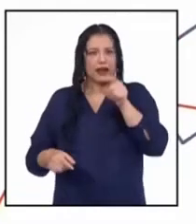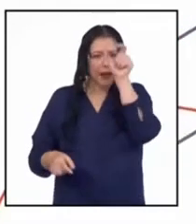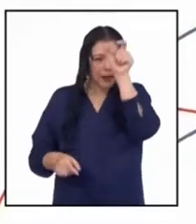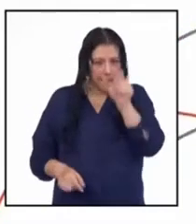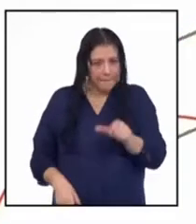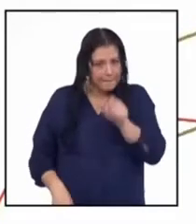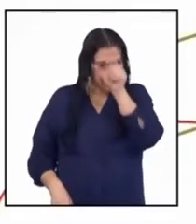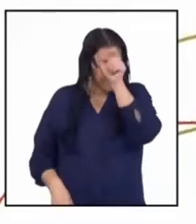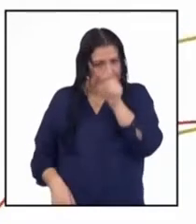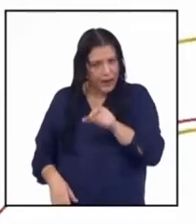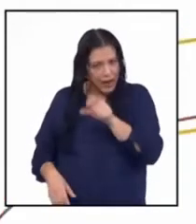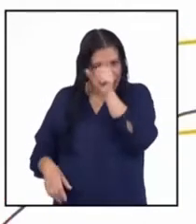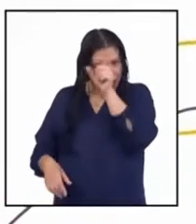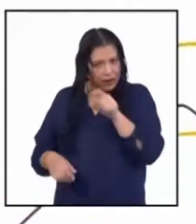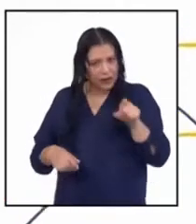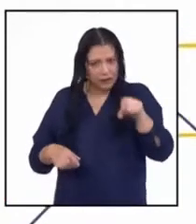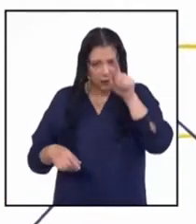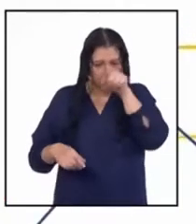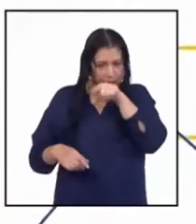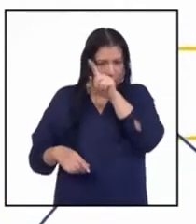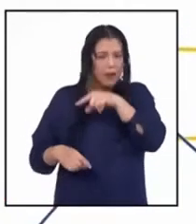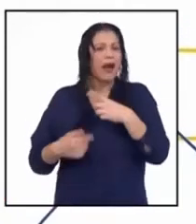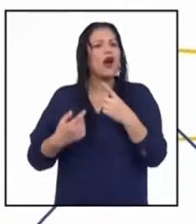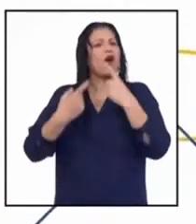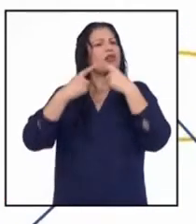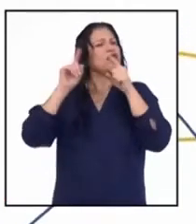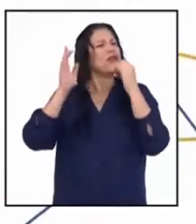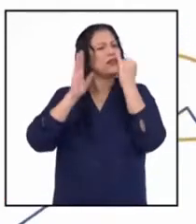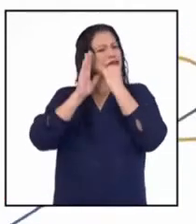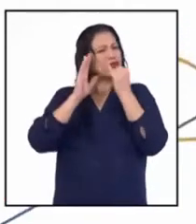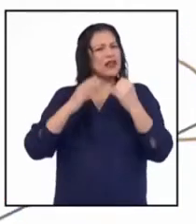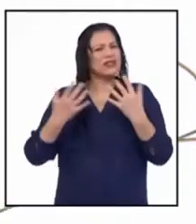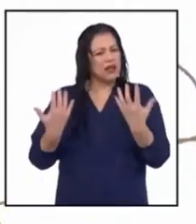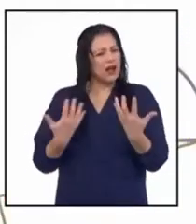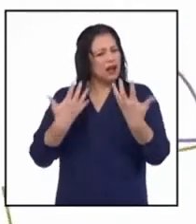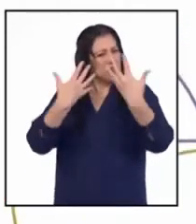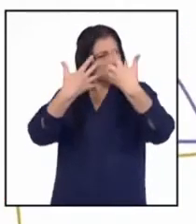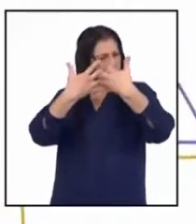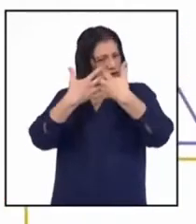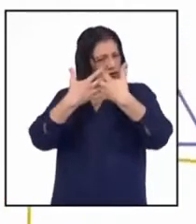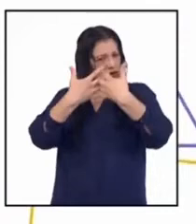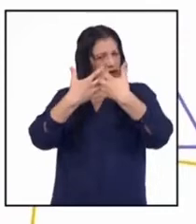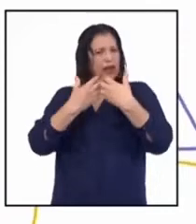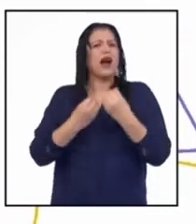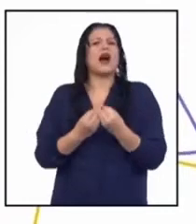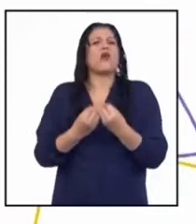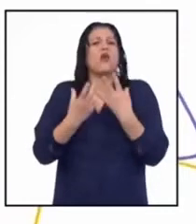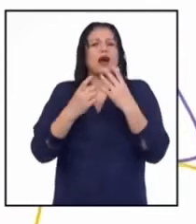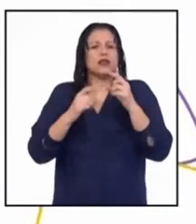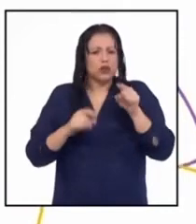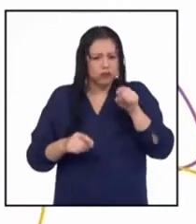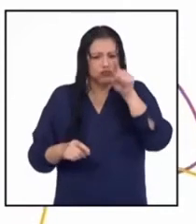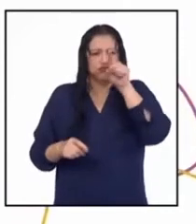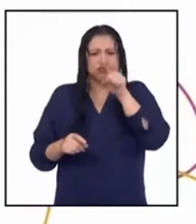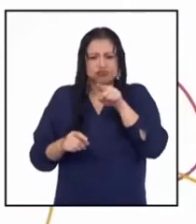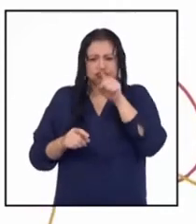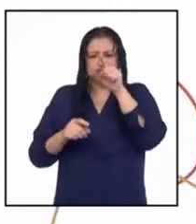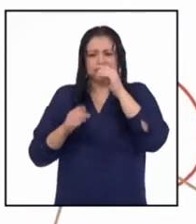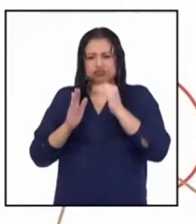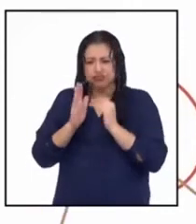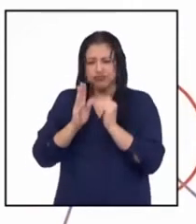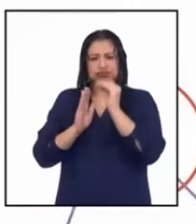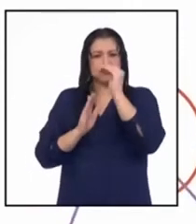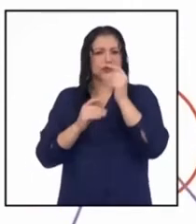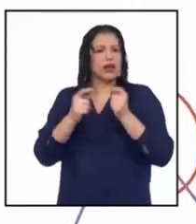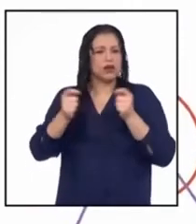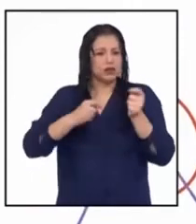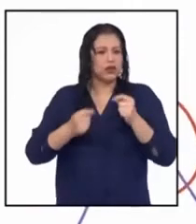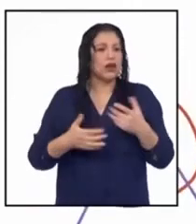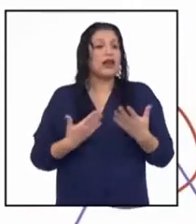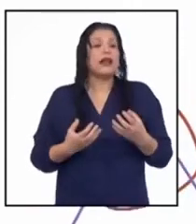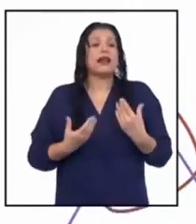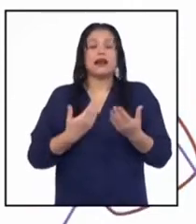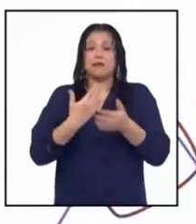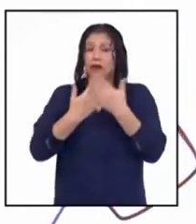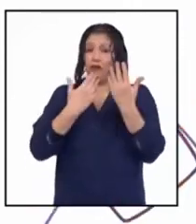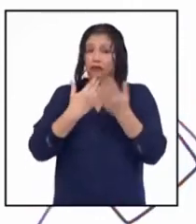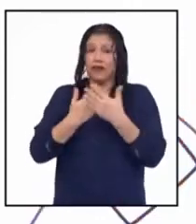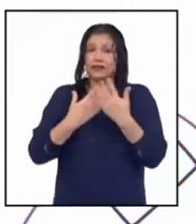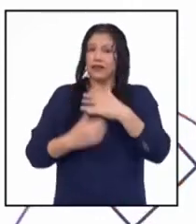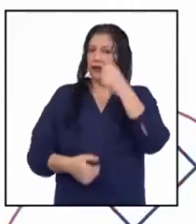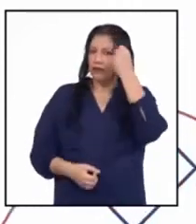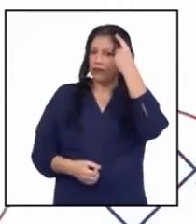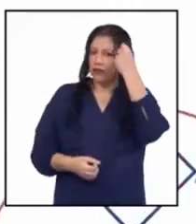barras, polígonos o figuras asociadas a escalas de medición que facilitan la comprensión de los